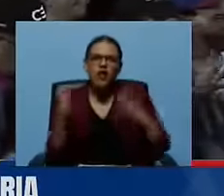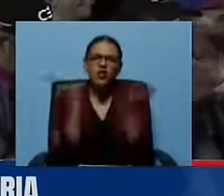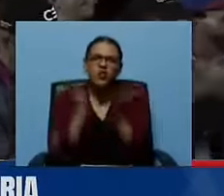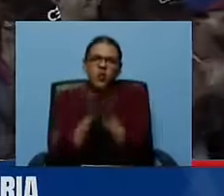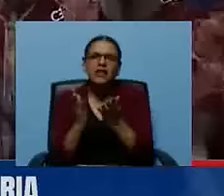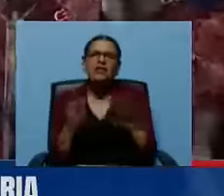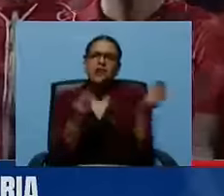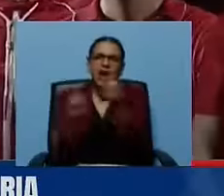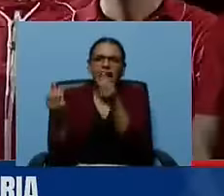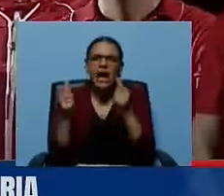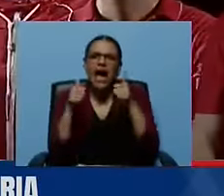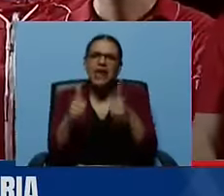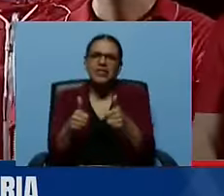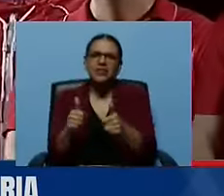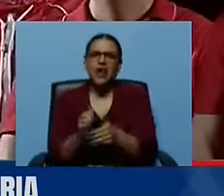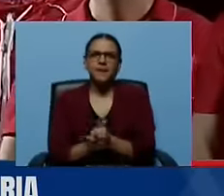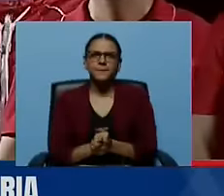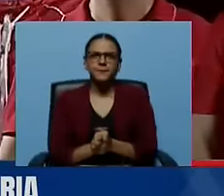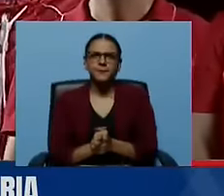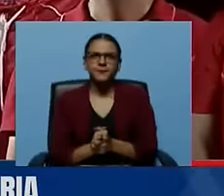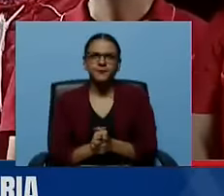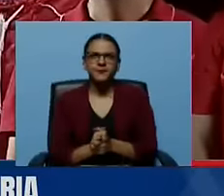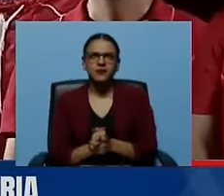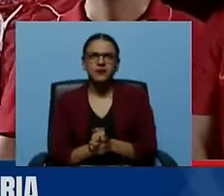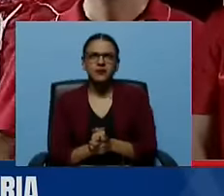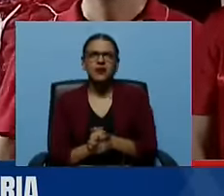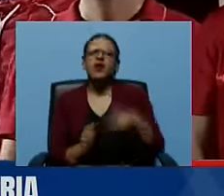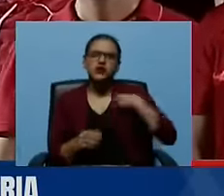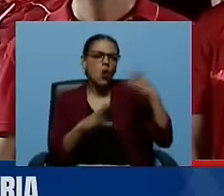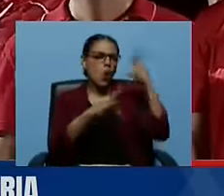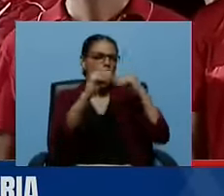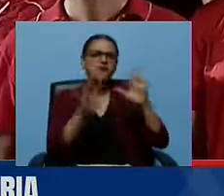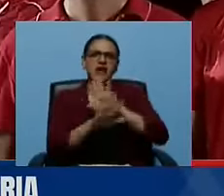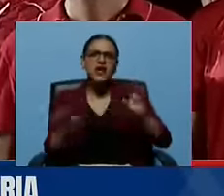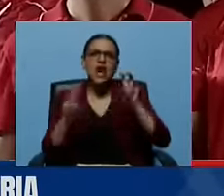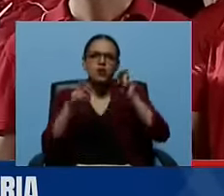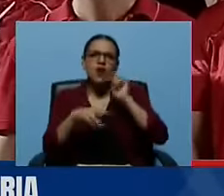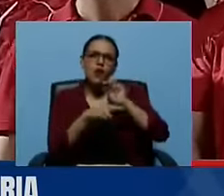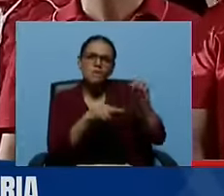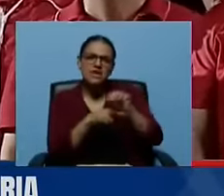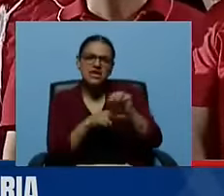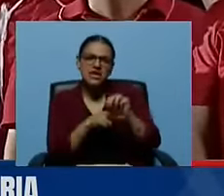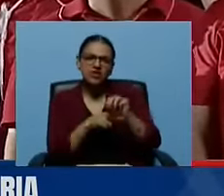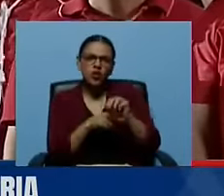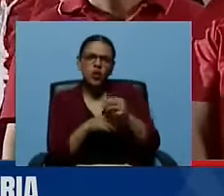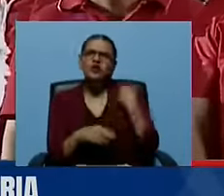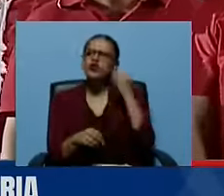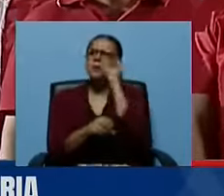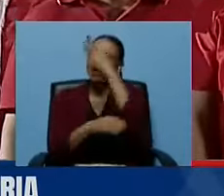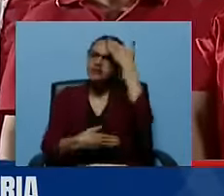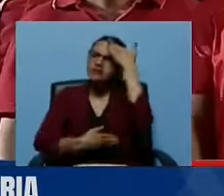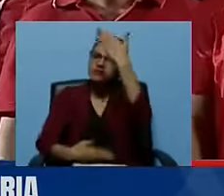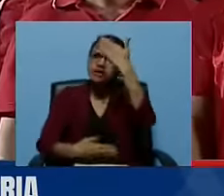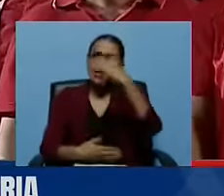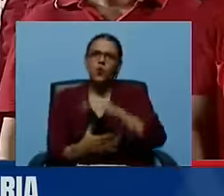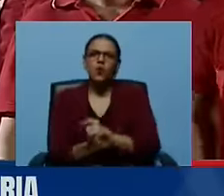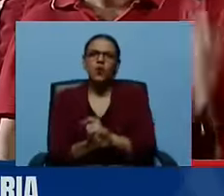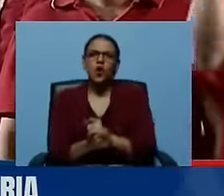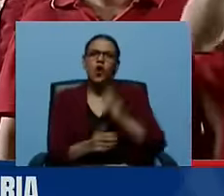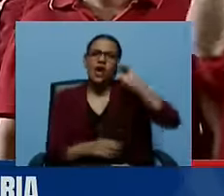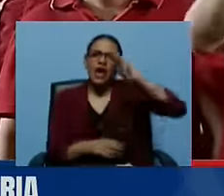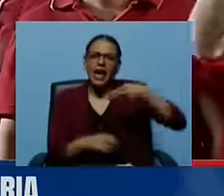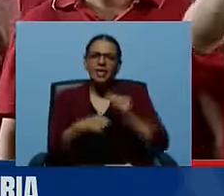calidad. Ya he estado hablando con el nuevo ministro Desde aquí le envío un saludo a